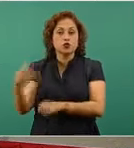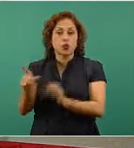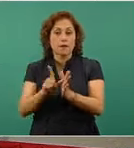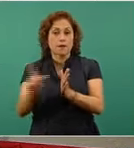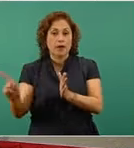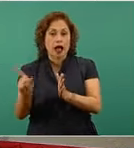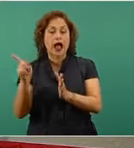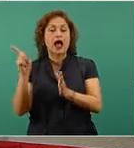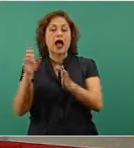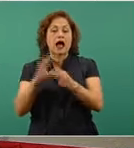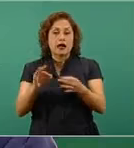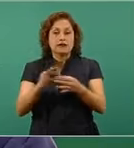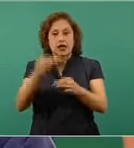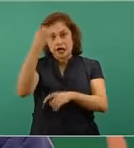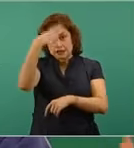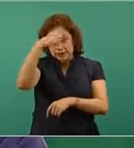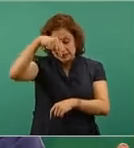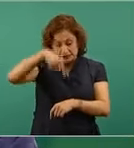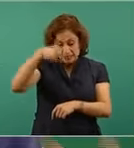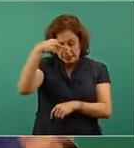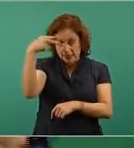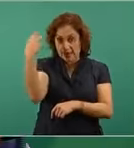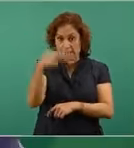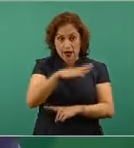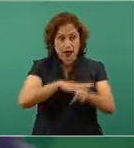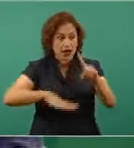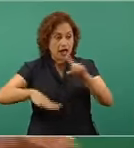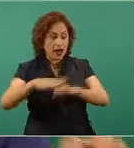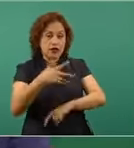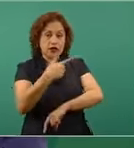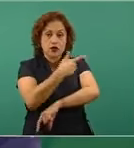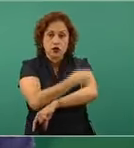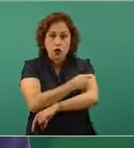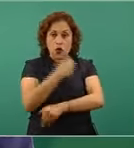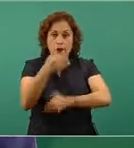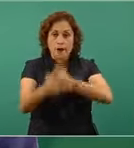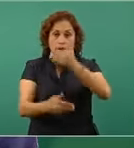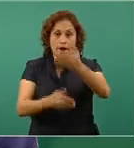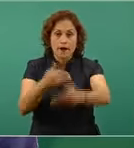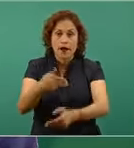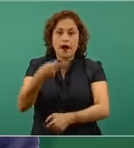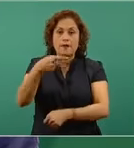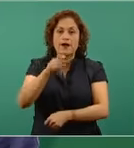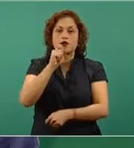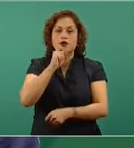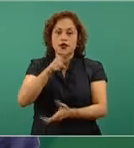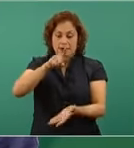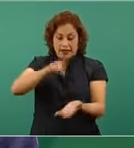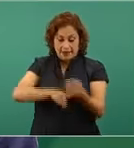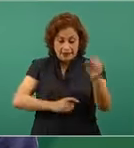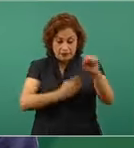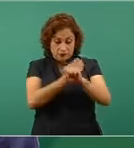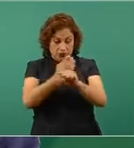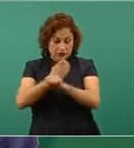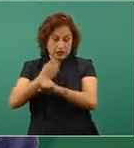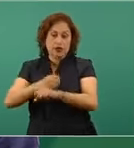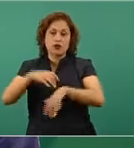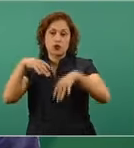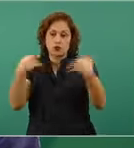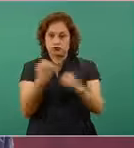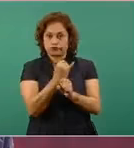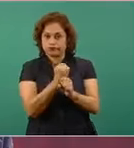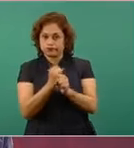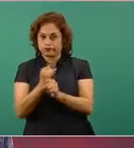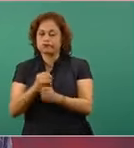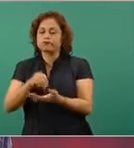rescatar no solamente de la experiencia mexicana en su conjunto, sino de las particularidades de cada entidad federativa, ha sido motivo de gran interés. Lo